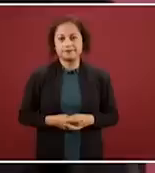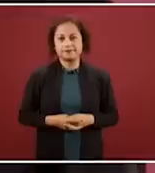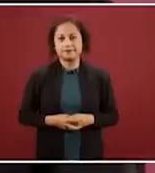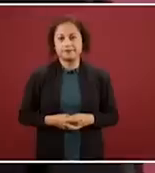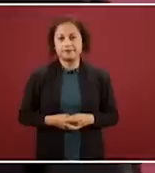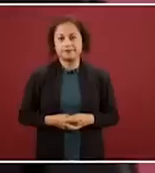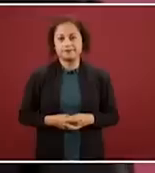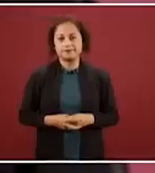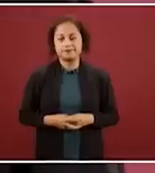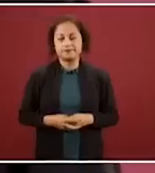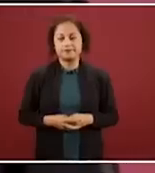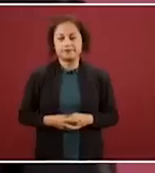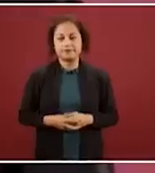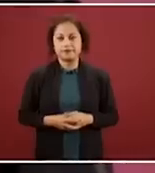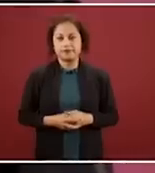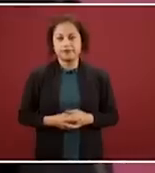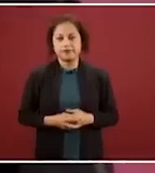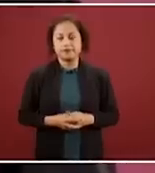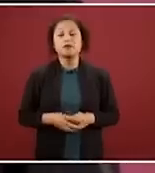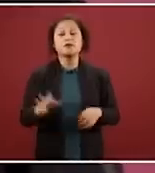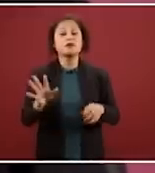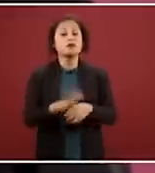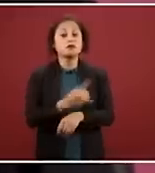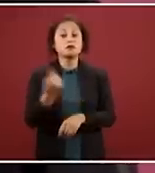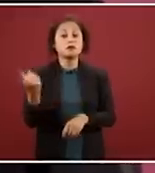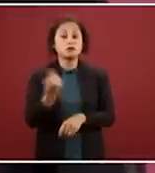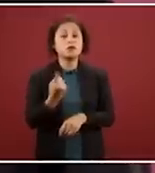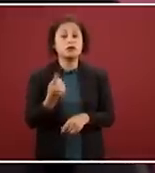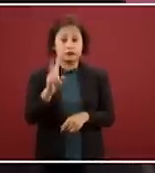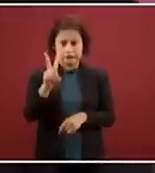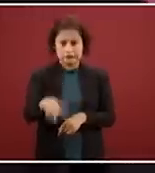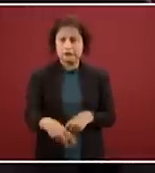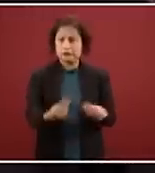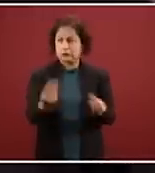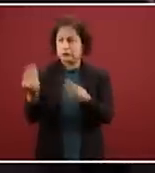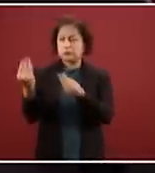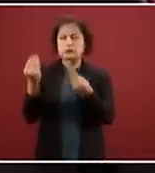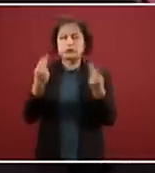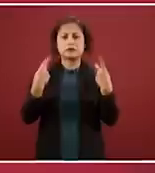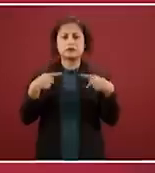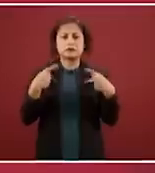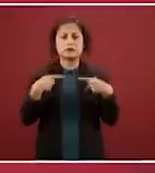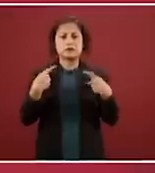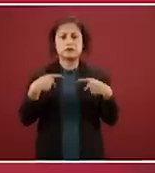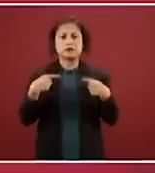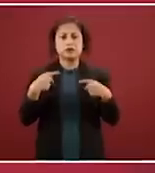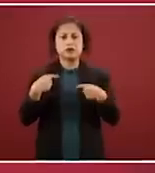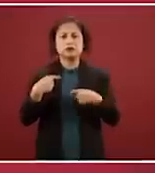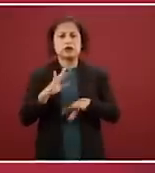Porque muchos se dedican a hacer análisis de la